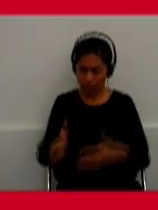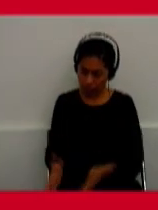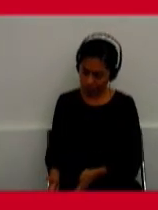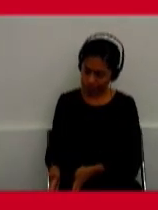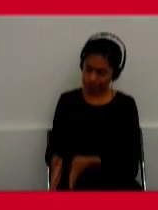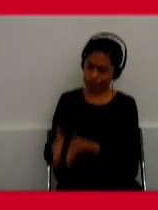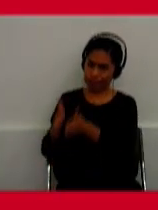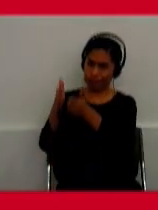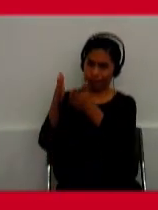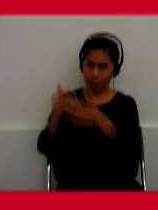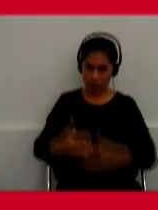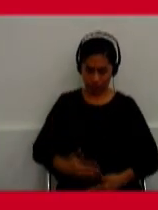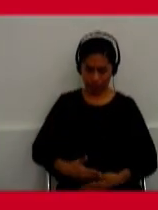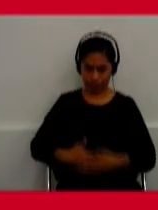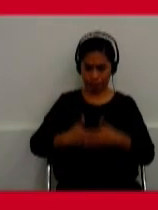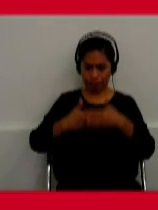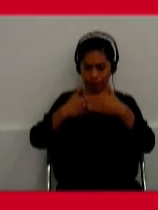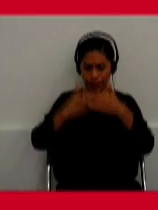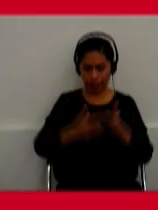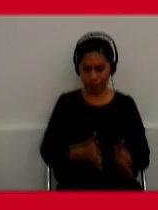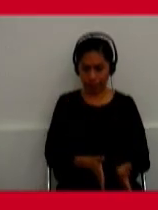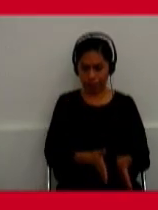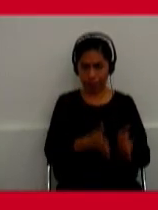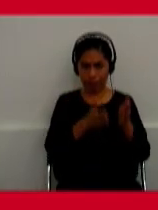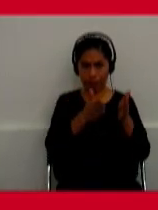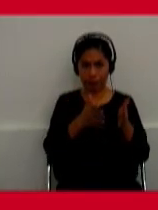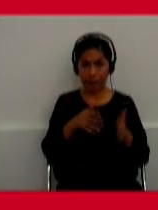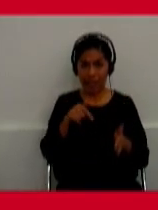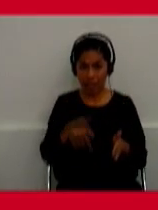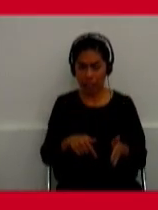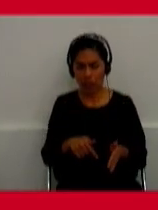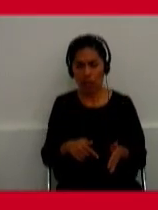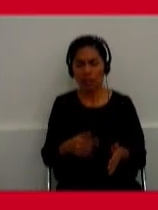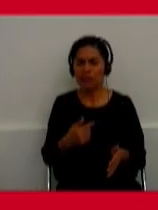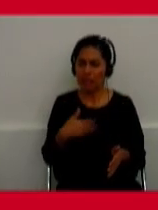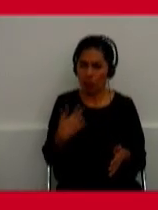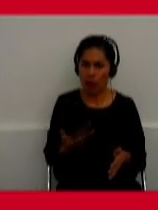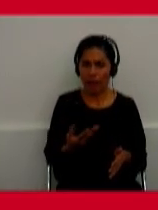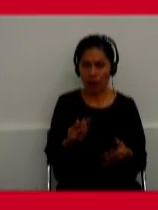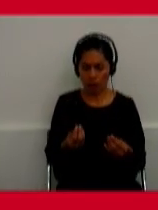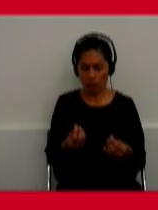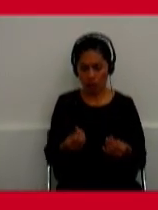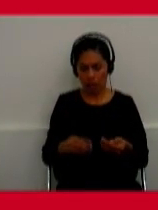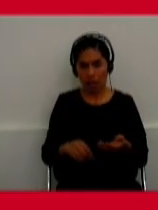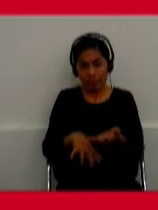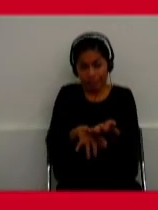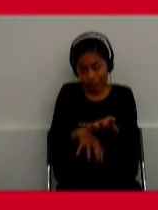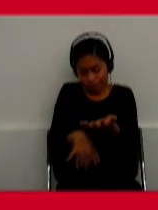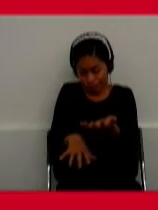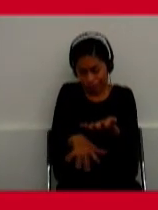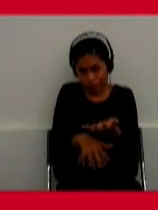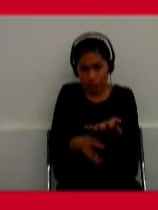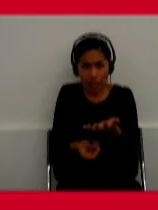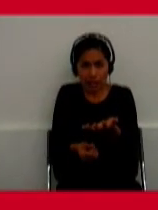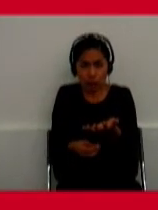rangos de underflow, de porcentajes sólidos, ¿no? En el HRT puedes ir pues de